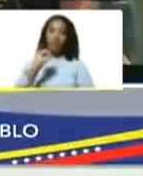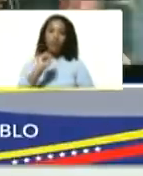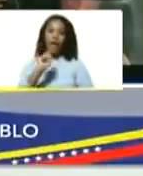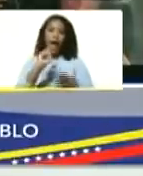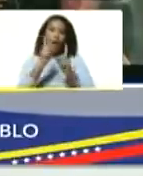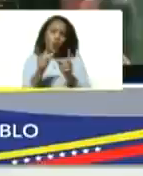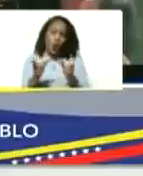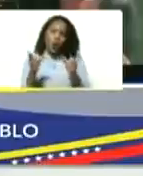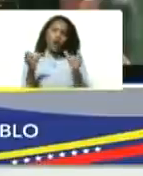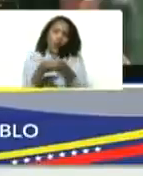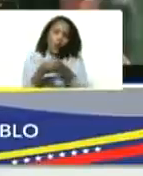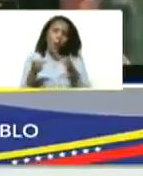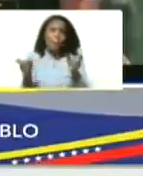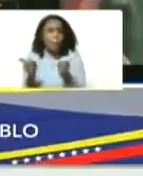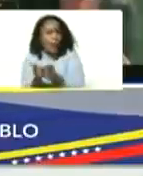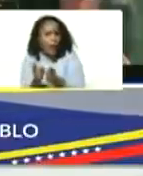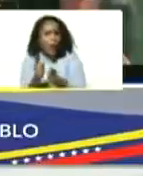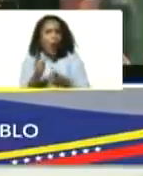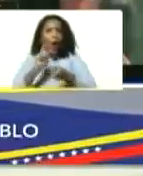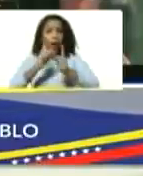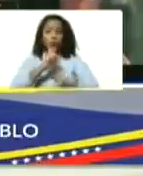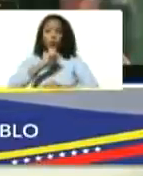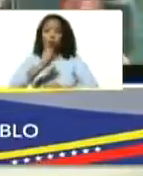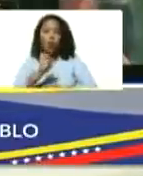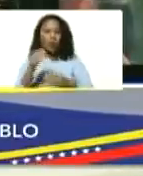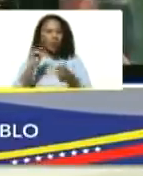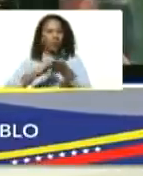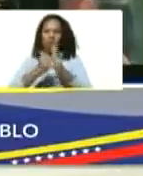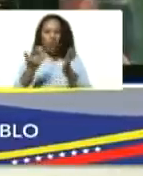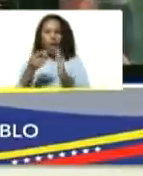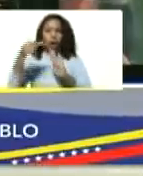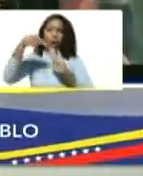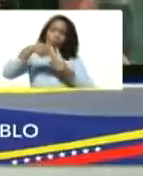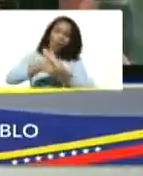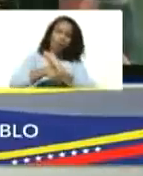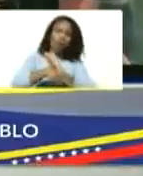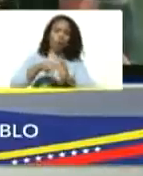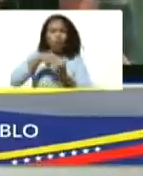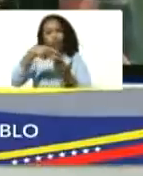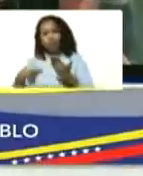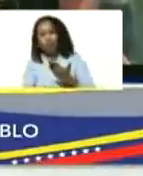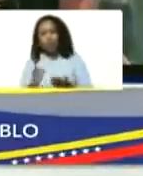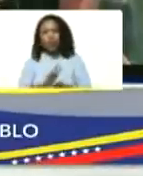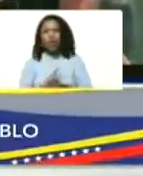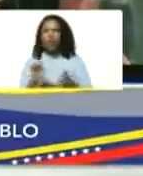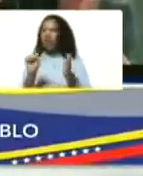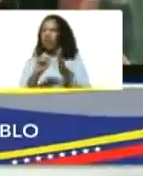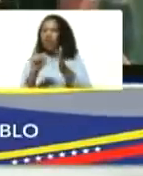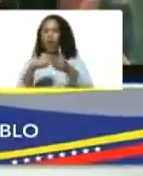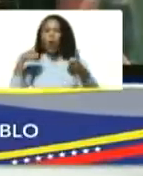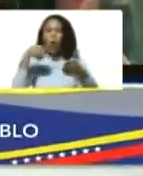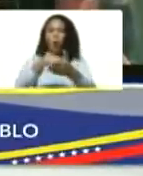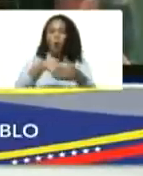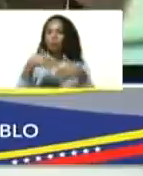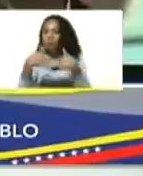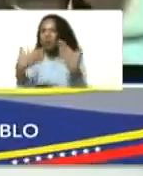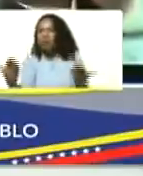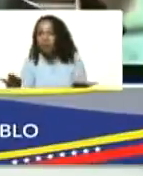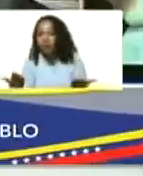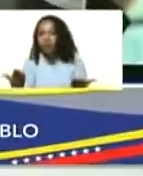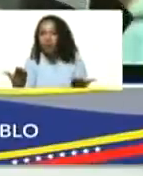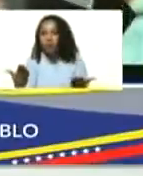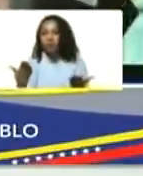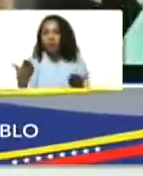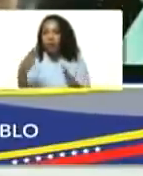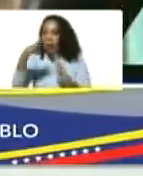y el odio los ha hundido dónde están los golpistas hundidos